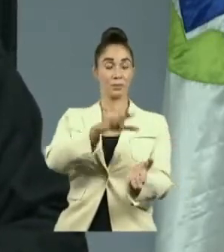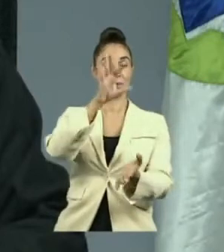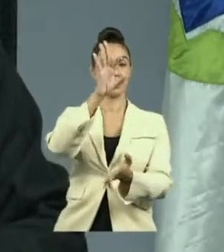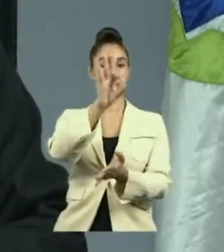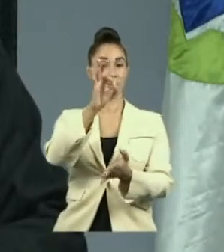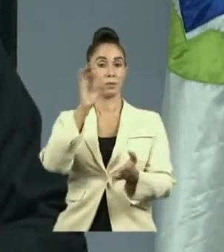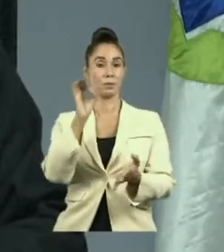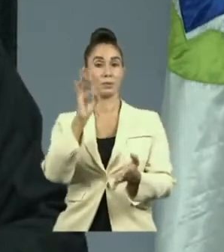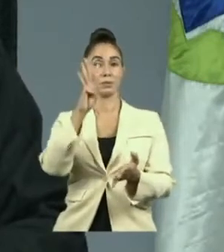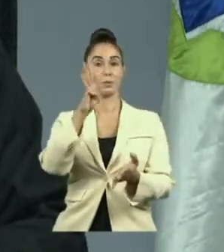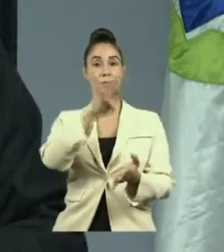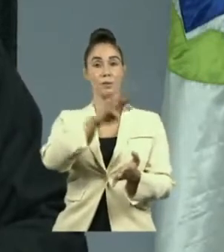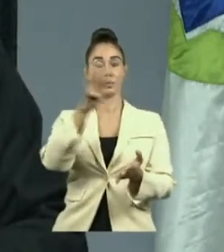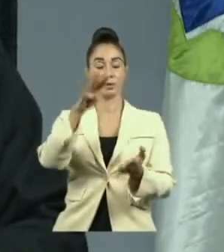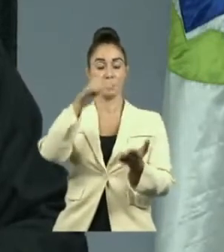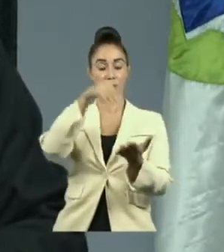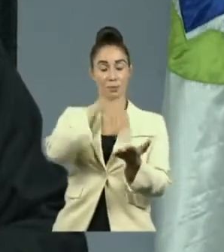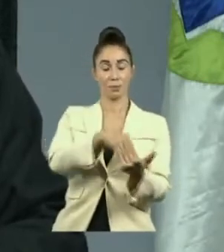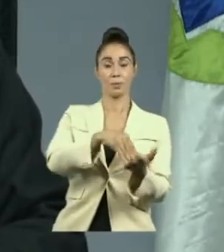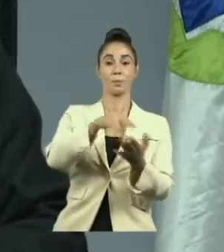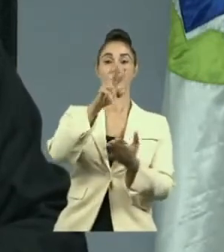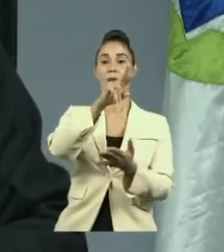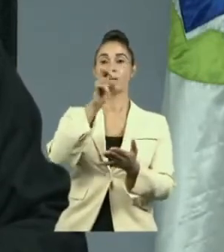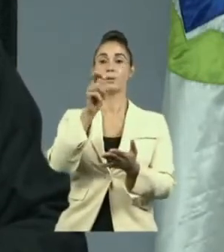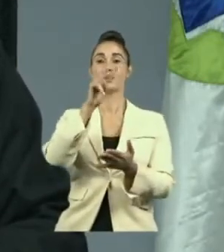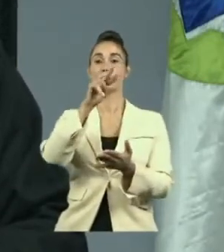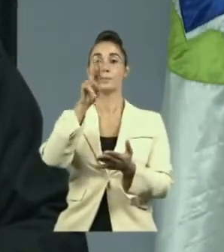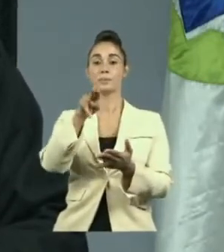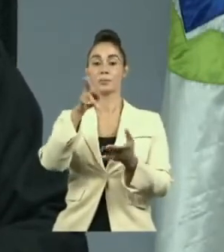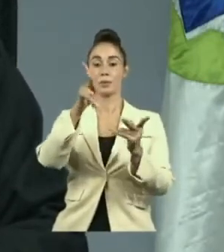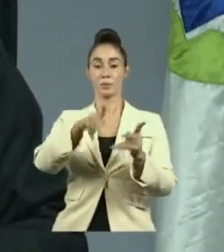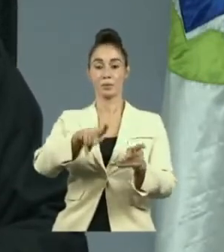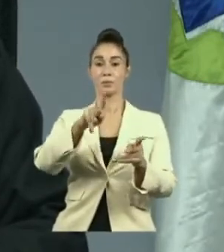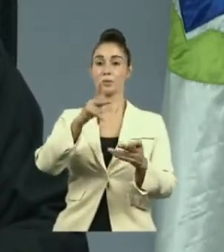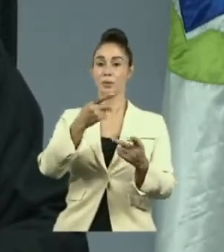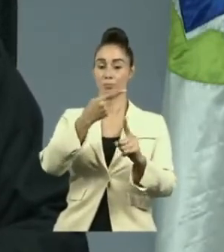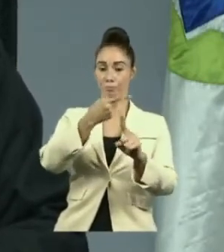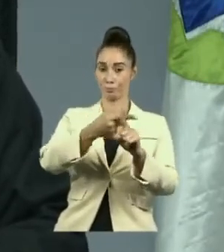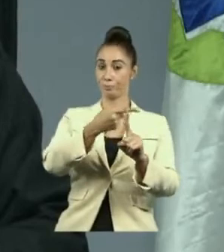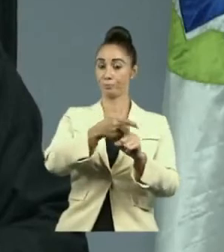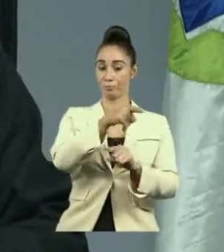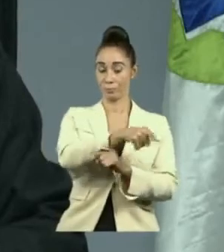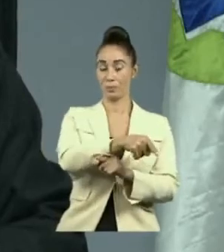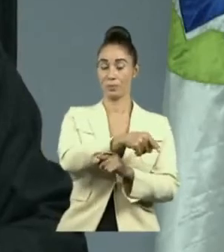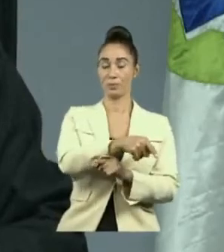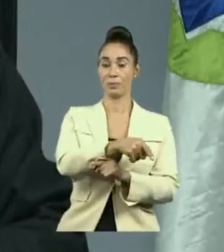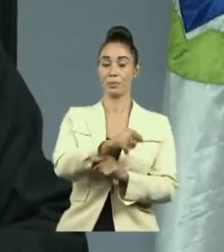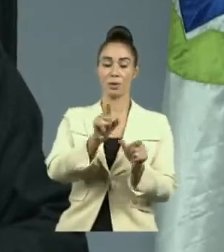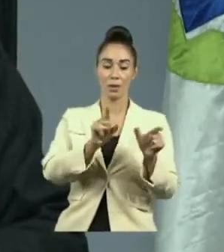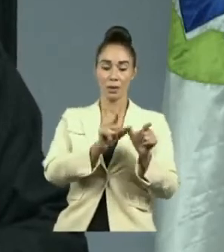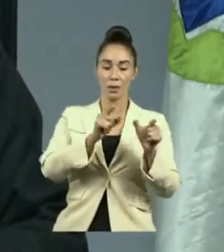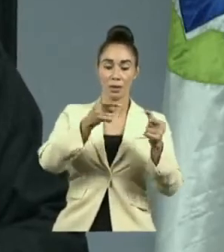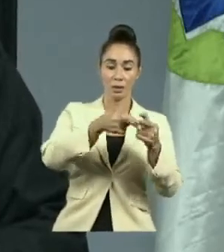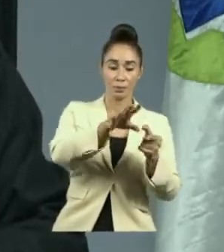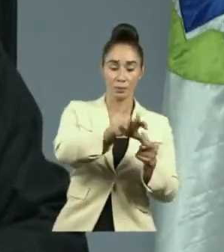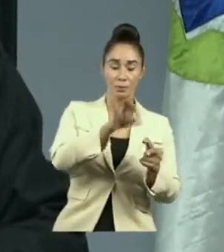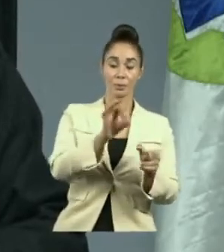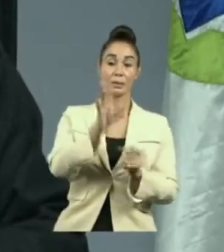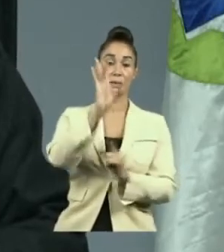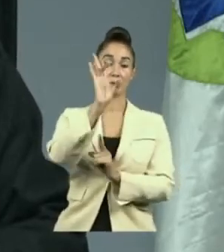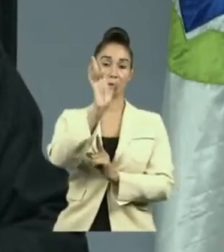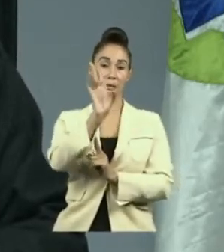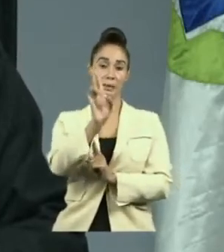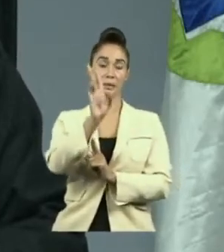mil 222 casos confirmados de los cuales 76 mil